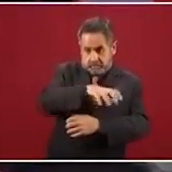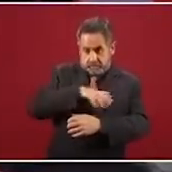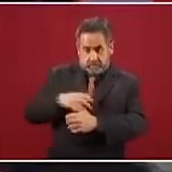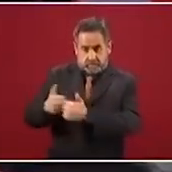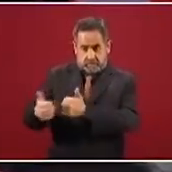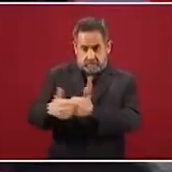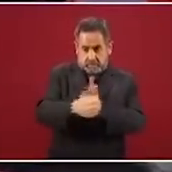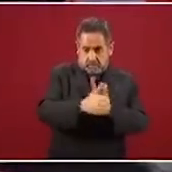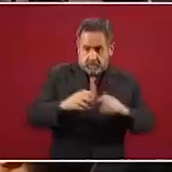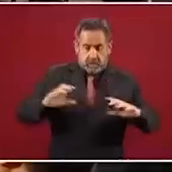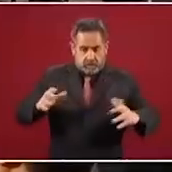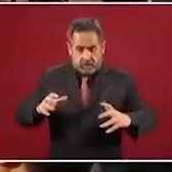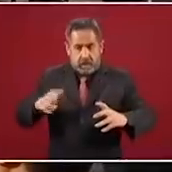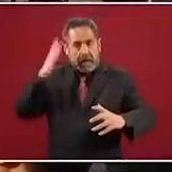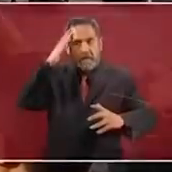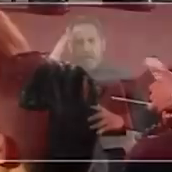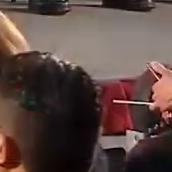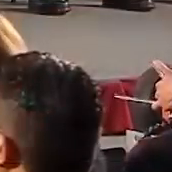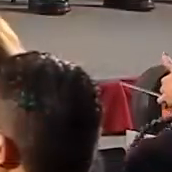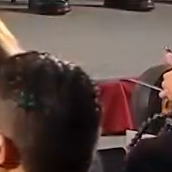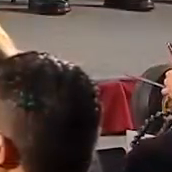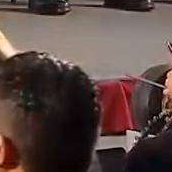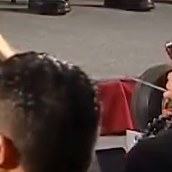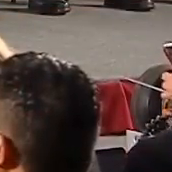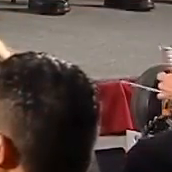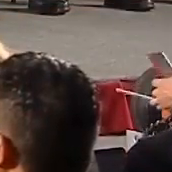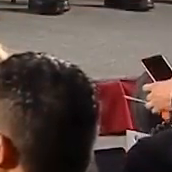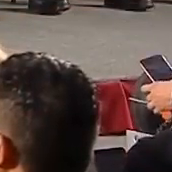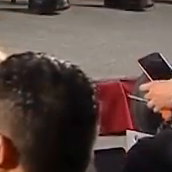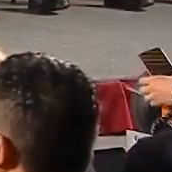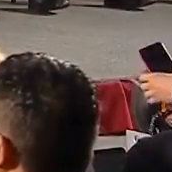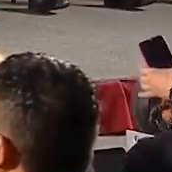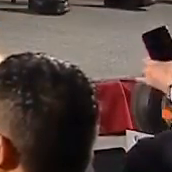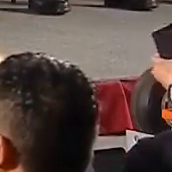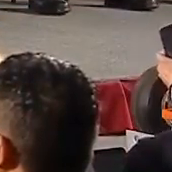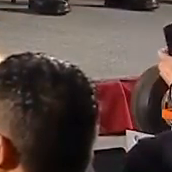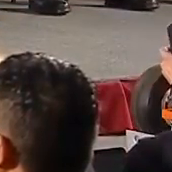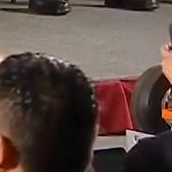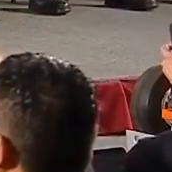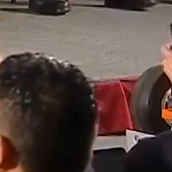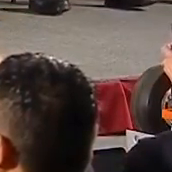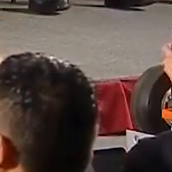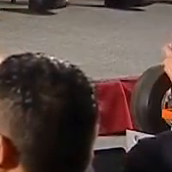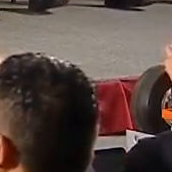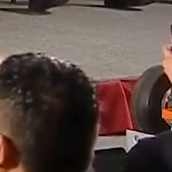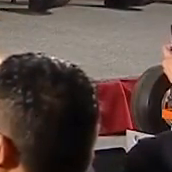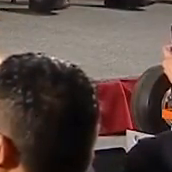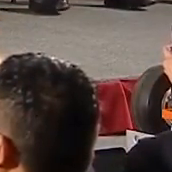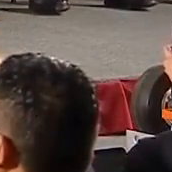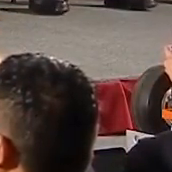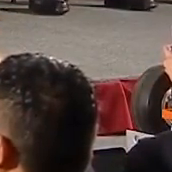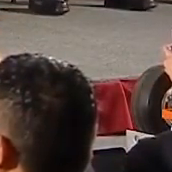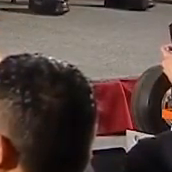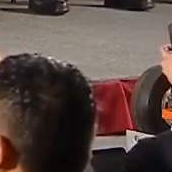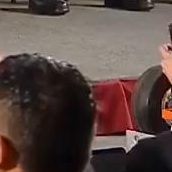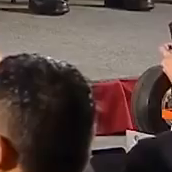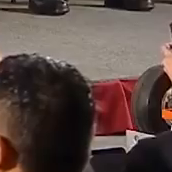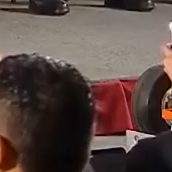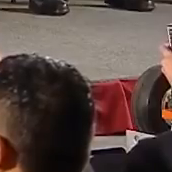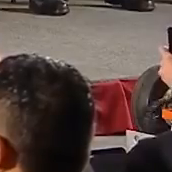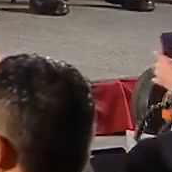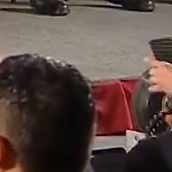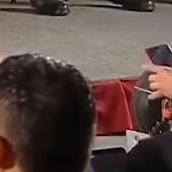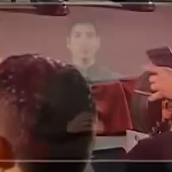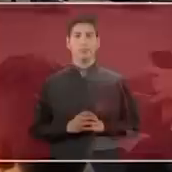sus dirigentes viven como reyes? ¿Saben ustedes que estos líderes de